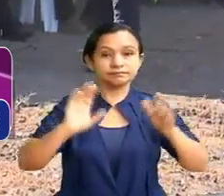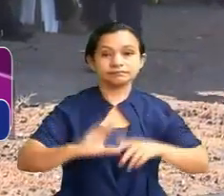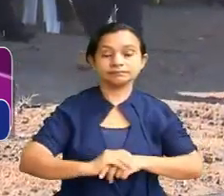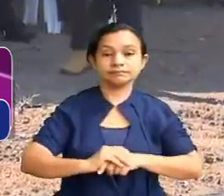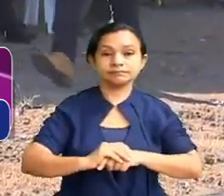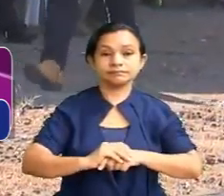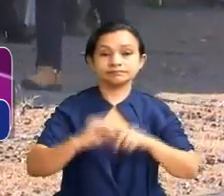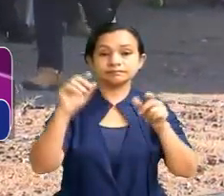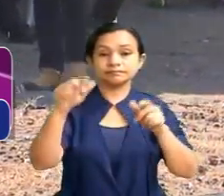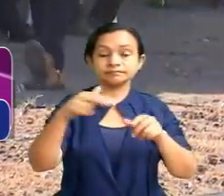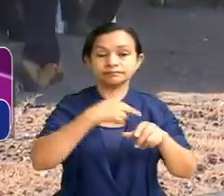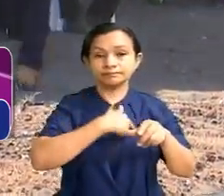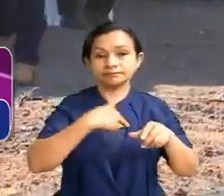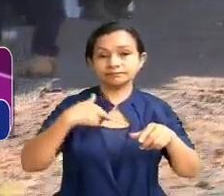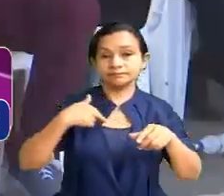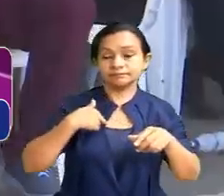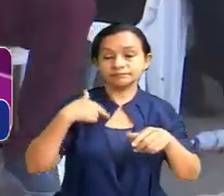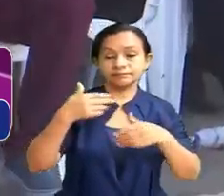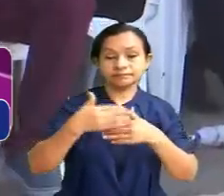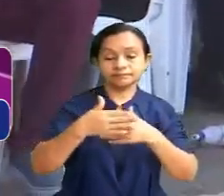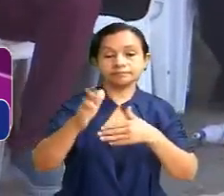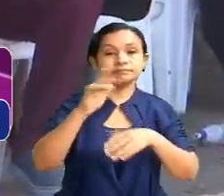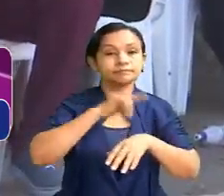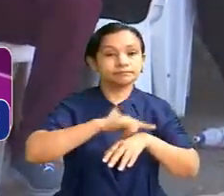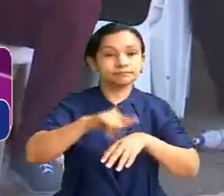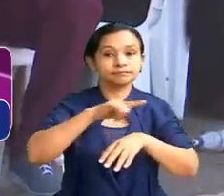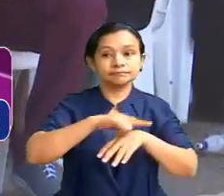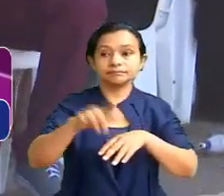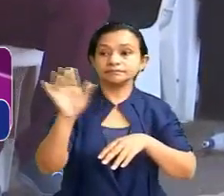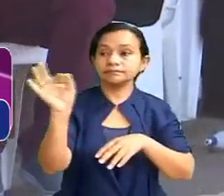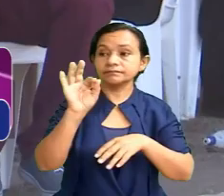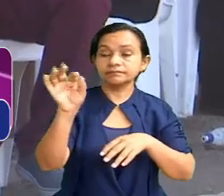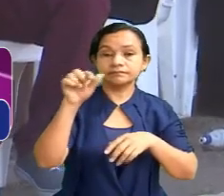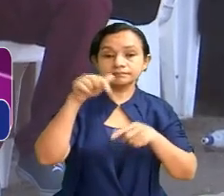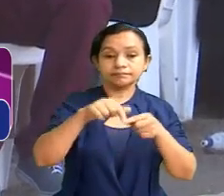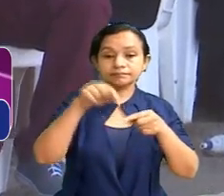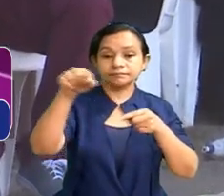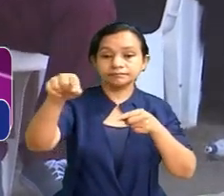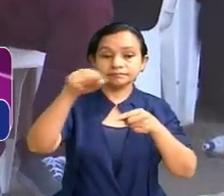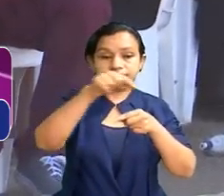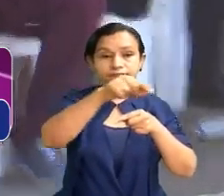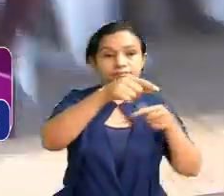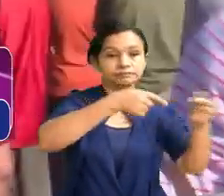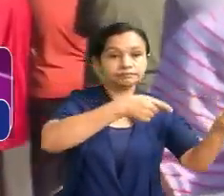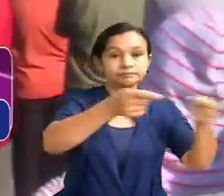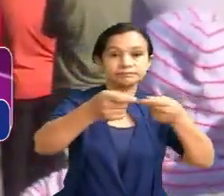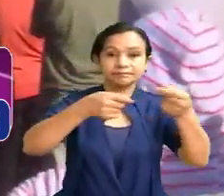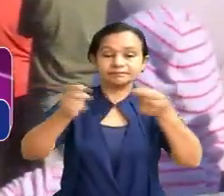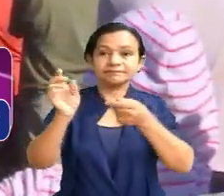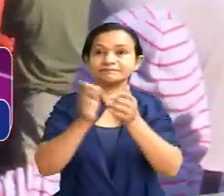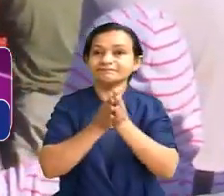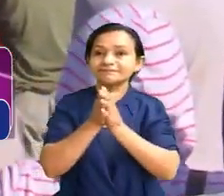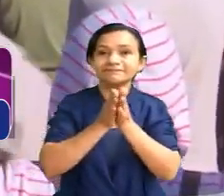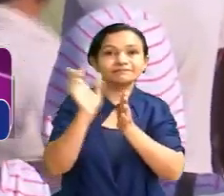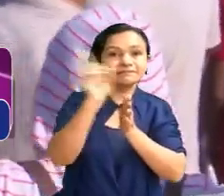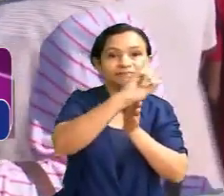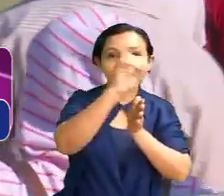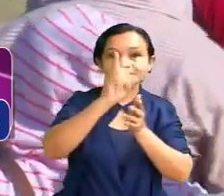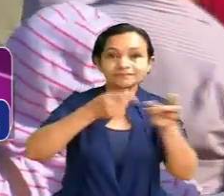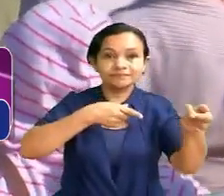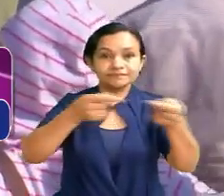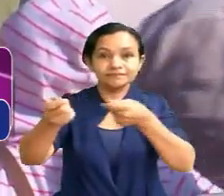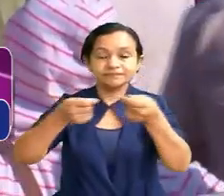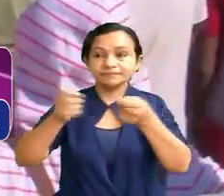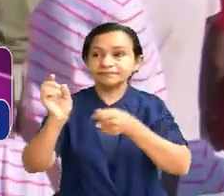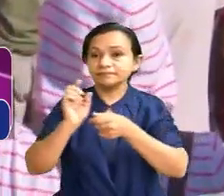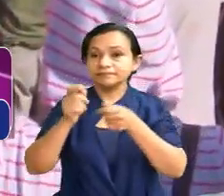temporada a veces están buscando de un lugar a otro se mueven y van buscando dónde es el negocio pues verdad eso así es donde